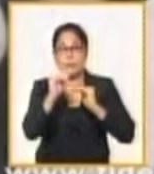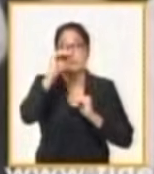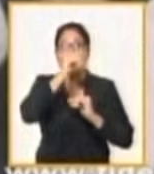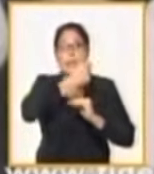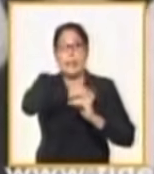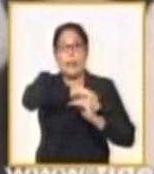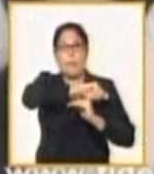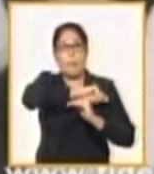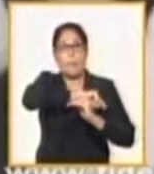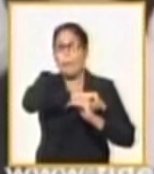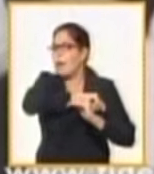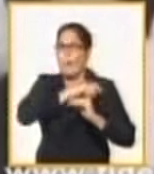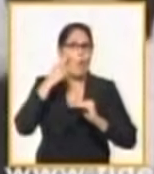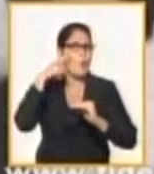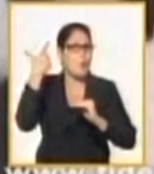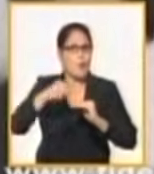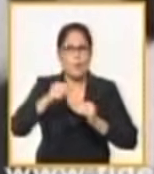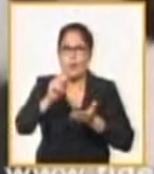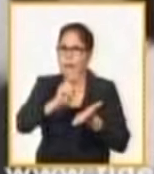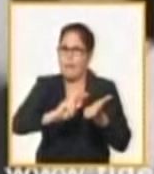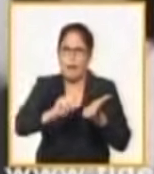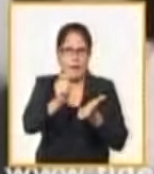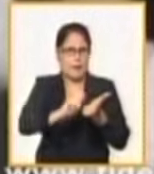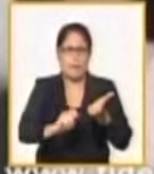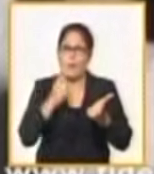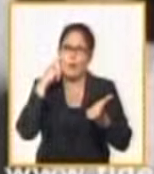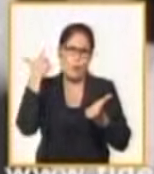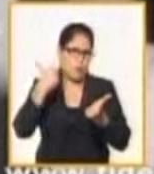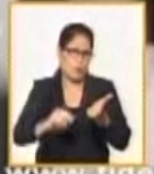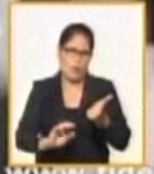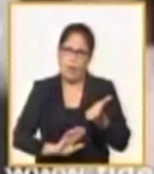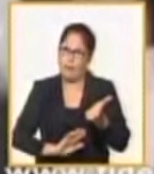pueblo no sabe leer ni escribir,